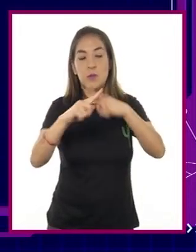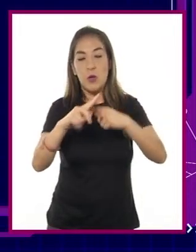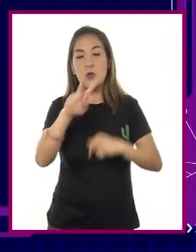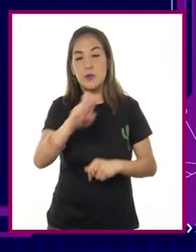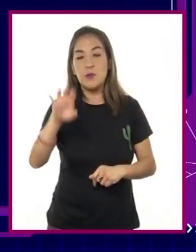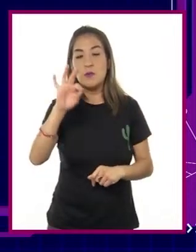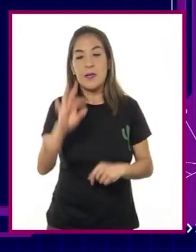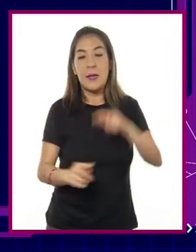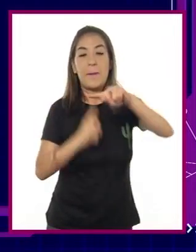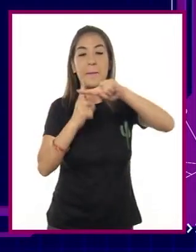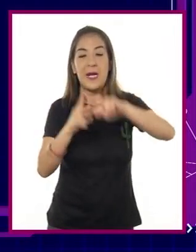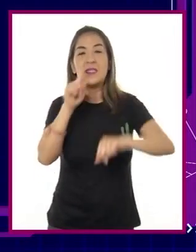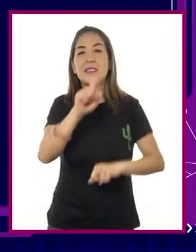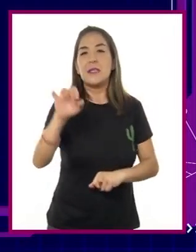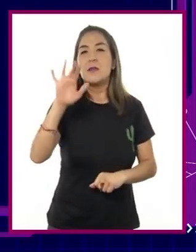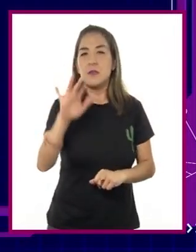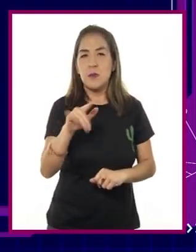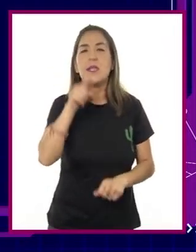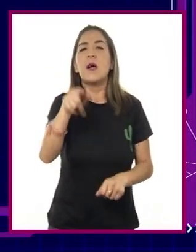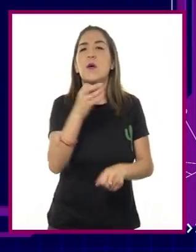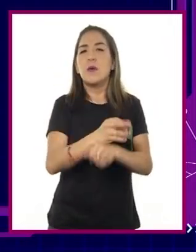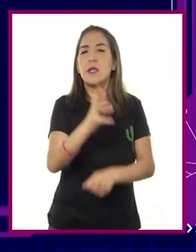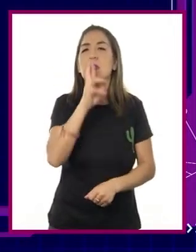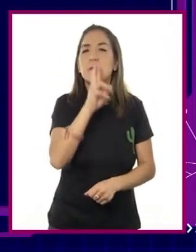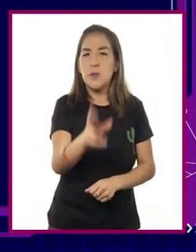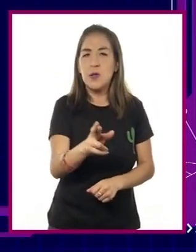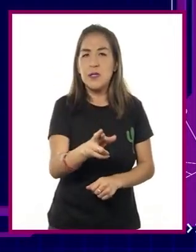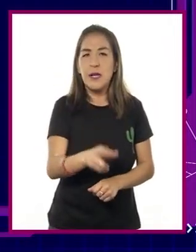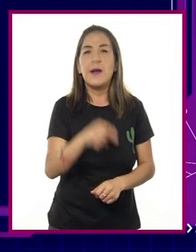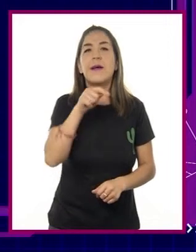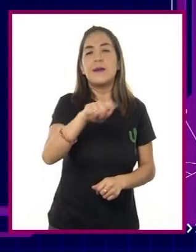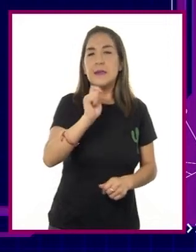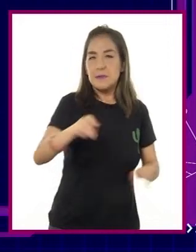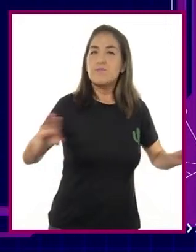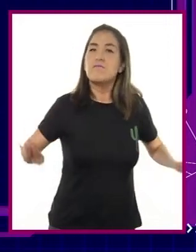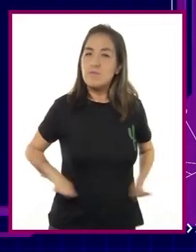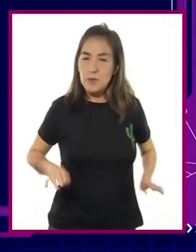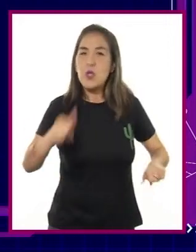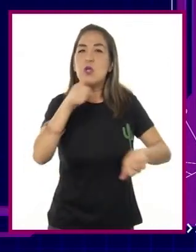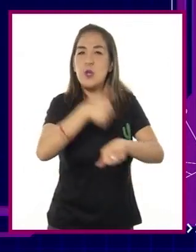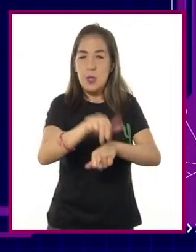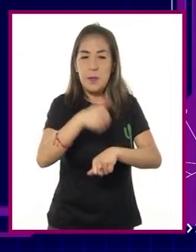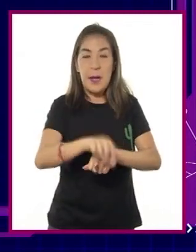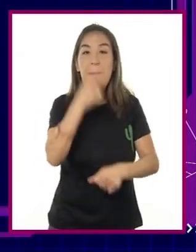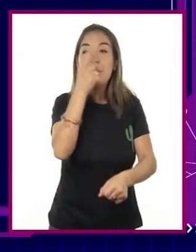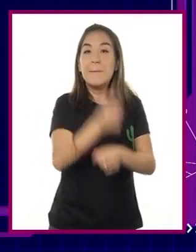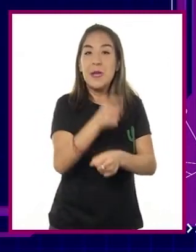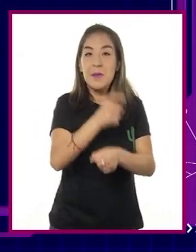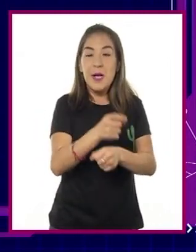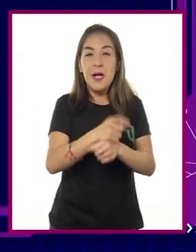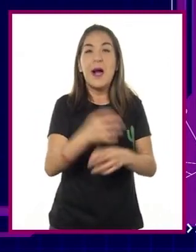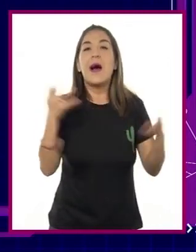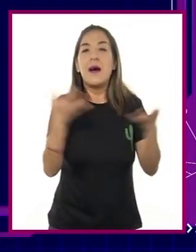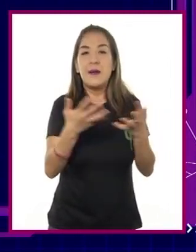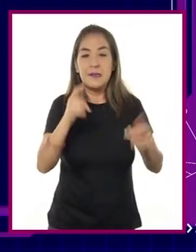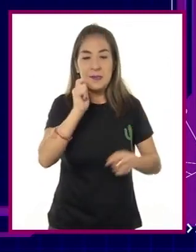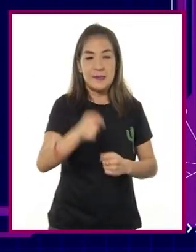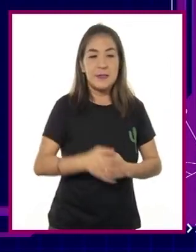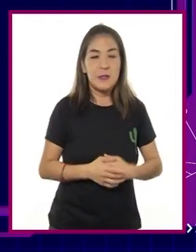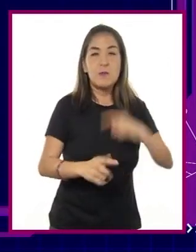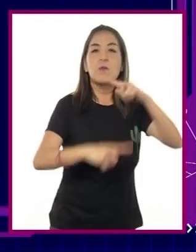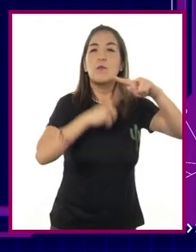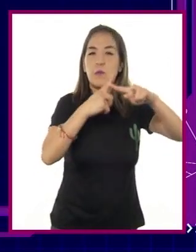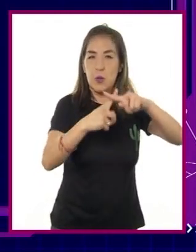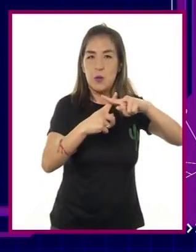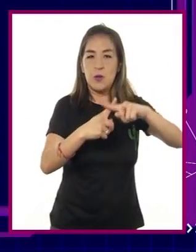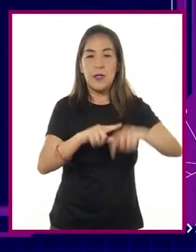150. Ahora, para resolver, debemos respetar la jerarquía de operaciones. Primero, realizaremos la